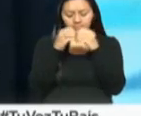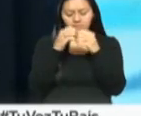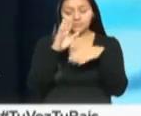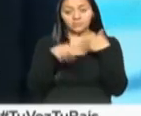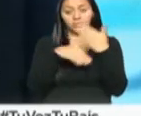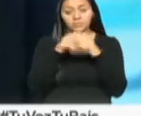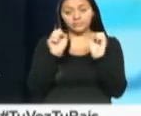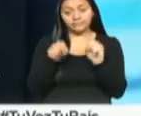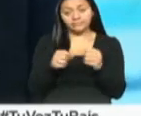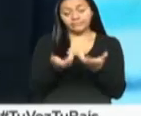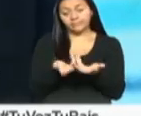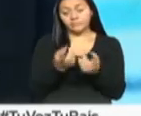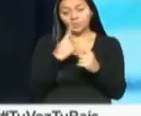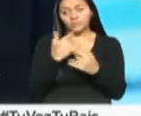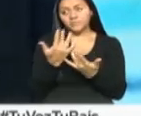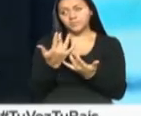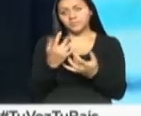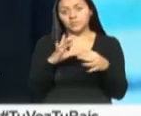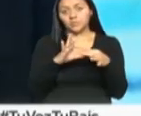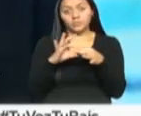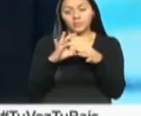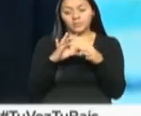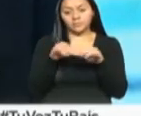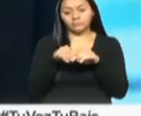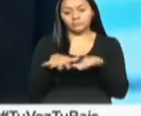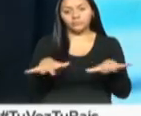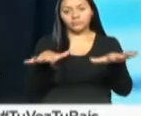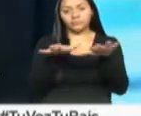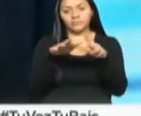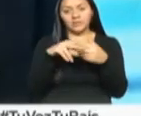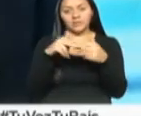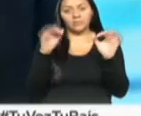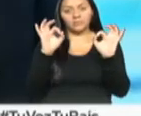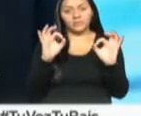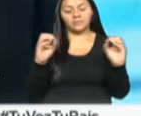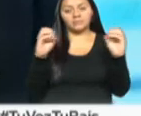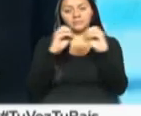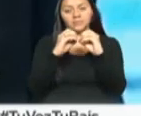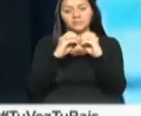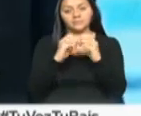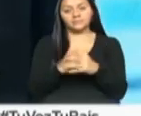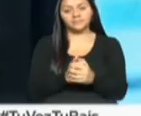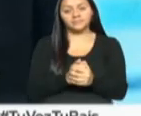señal. Esperamos que la cooperación se extienda a otras regiones del mundo, incluyendo el Ártico.